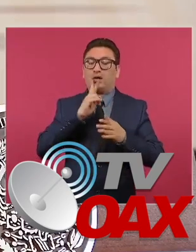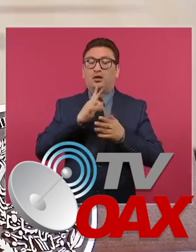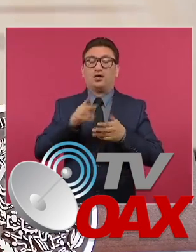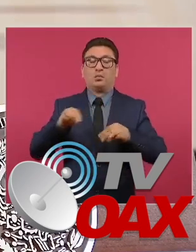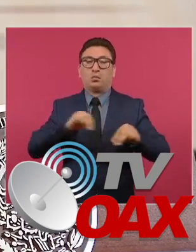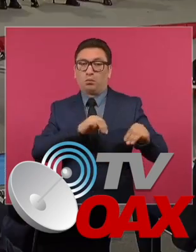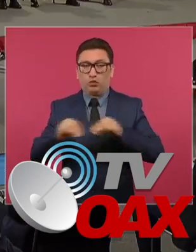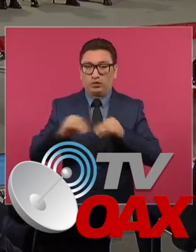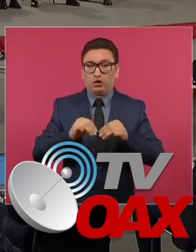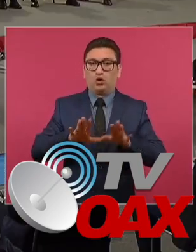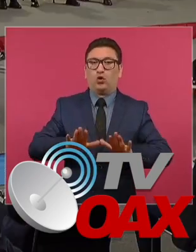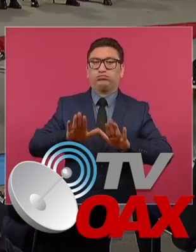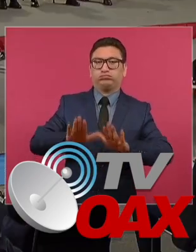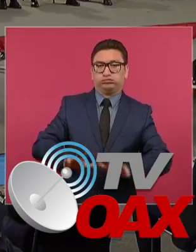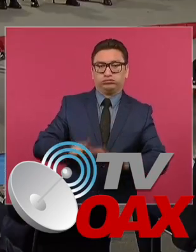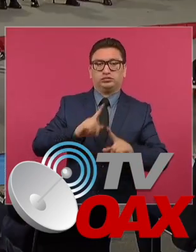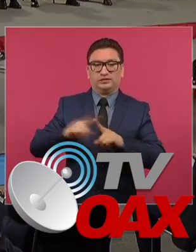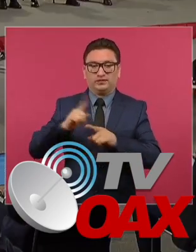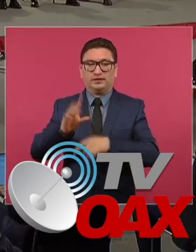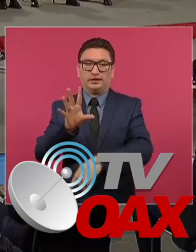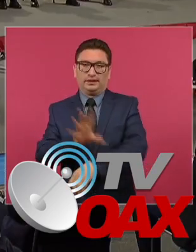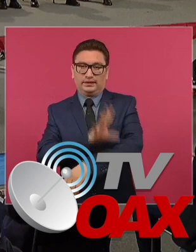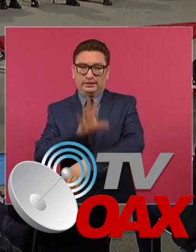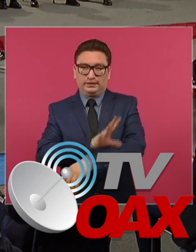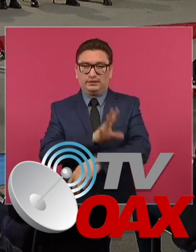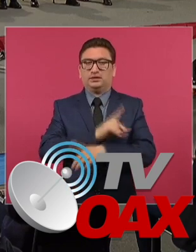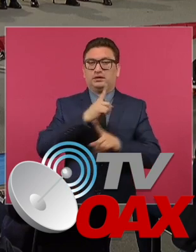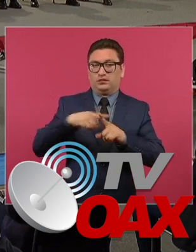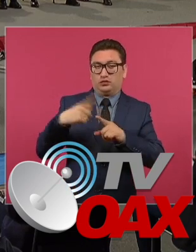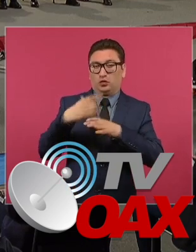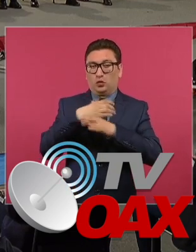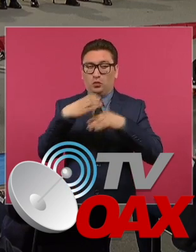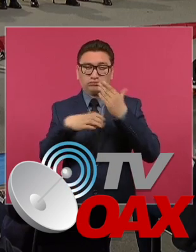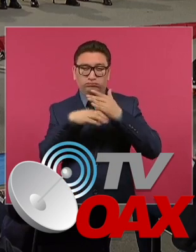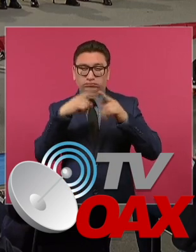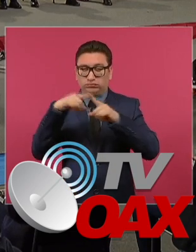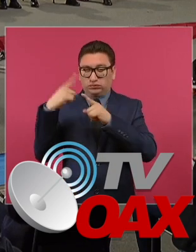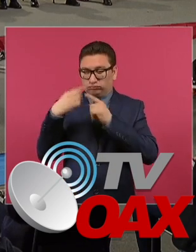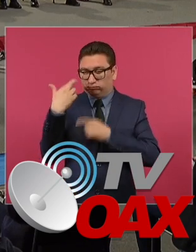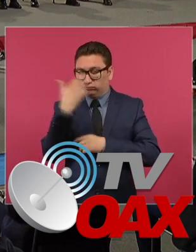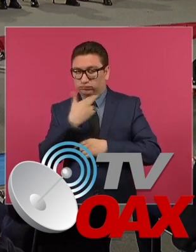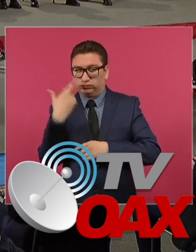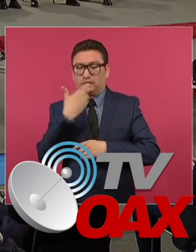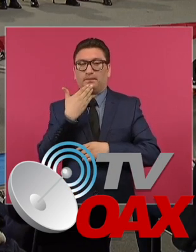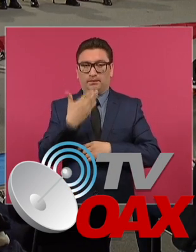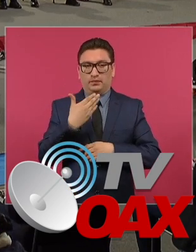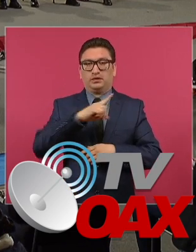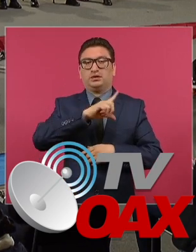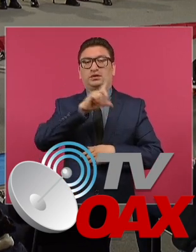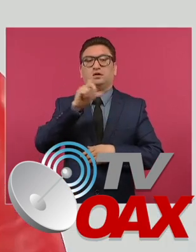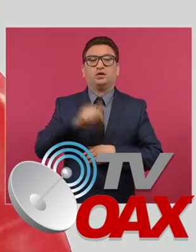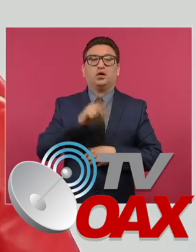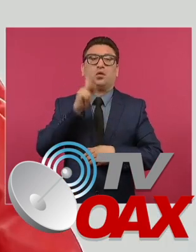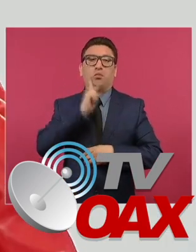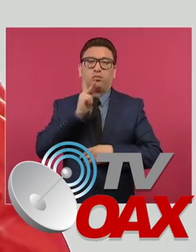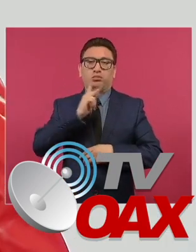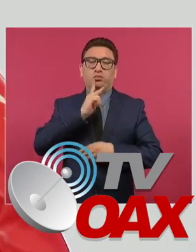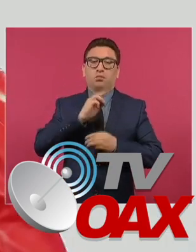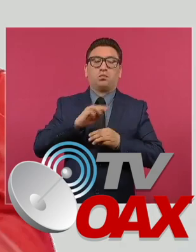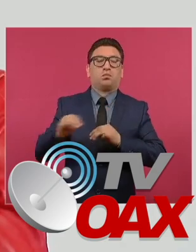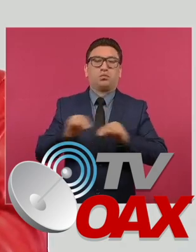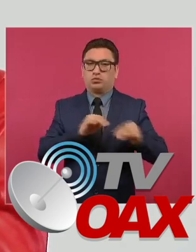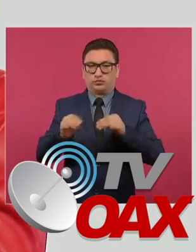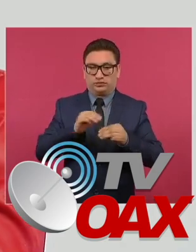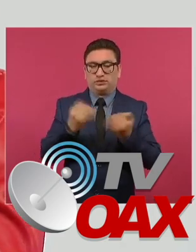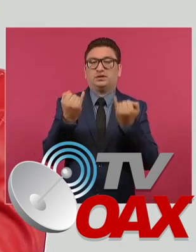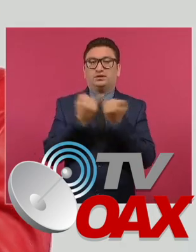enfocados en las estáticas, sobre todo en la parte de energía y de cada uno de los componentes. Y para después continuar con las pruebas dinámicas y en paralelo, como bien